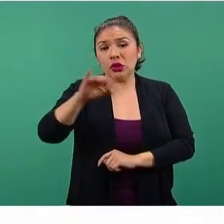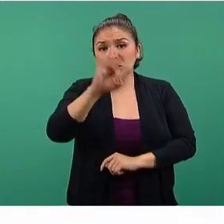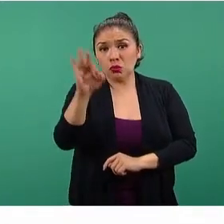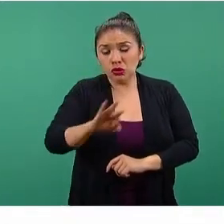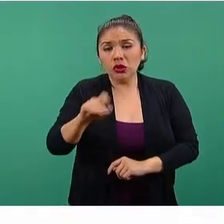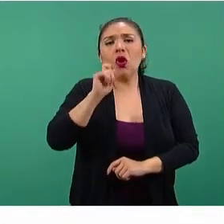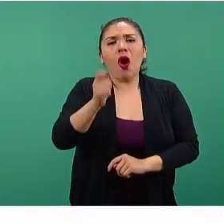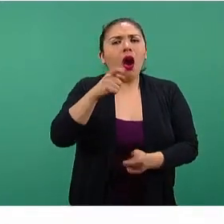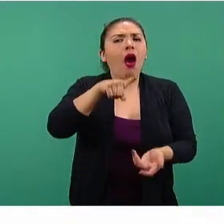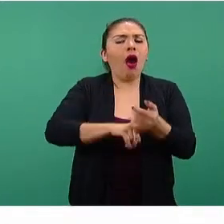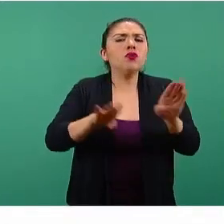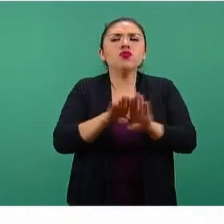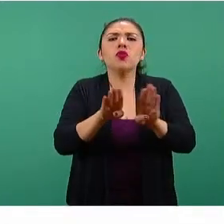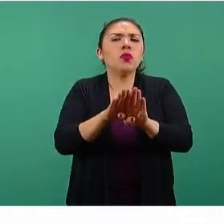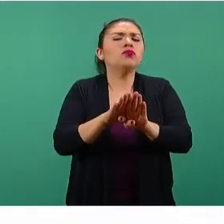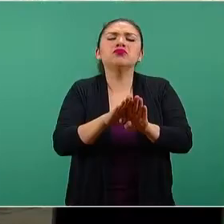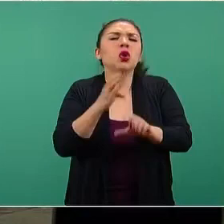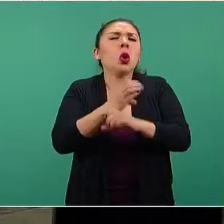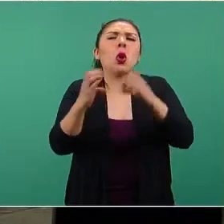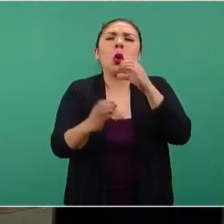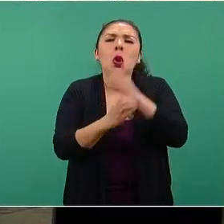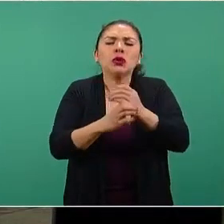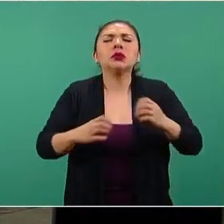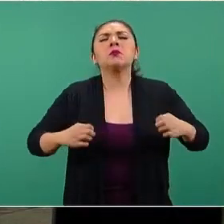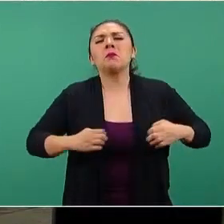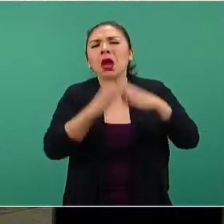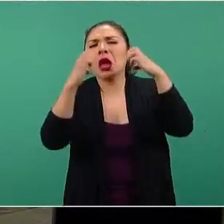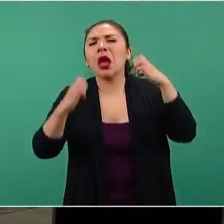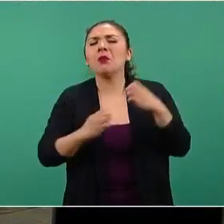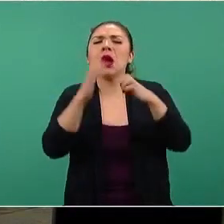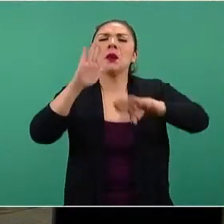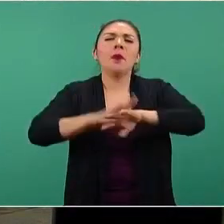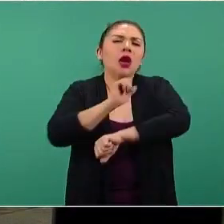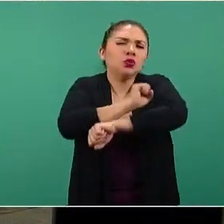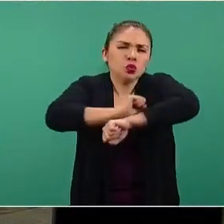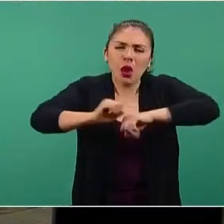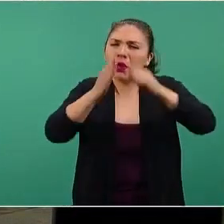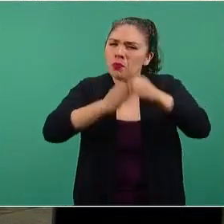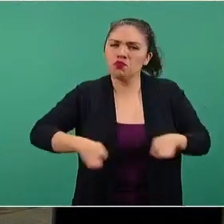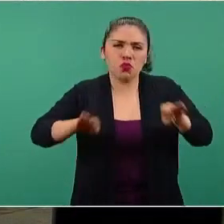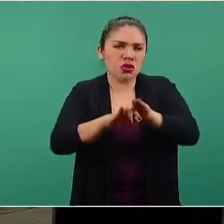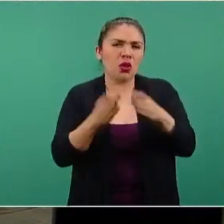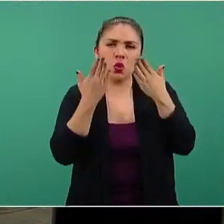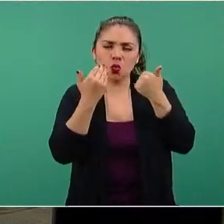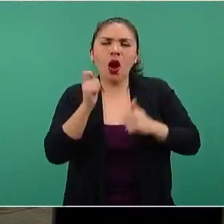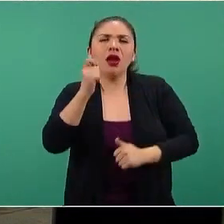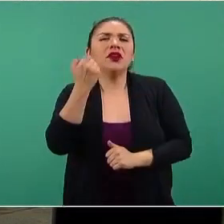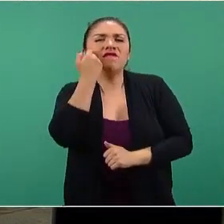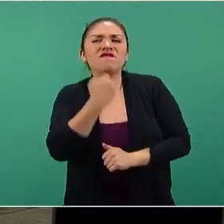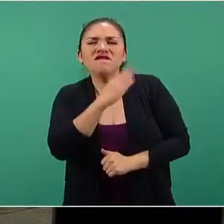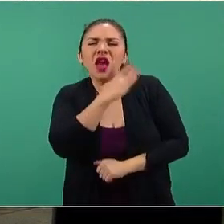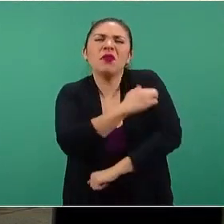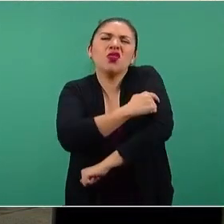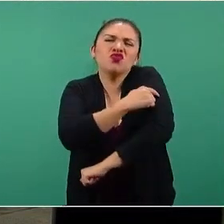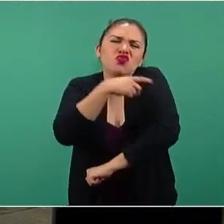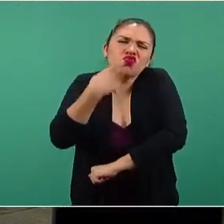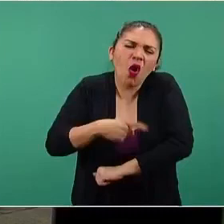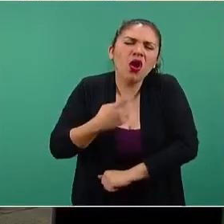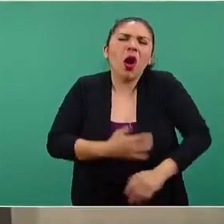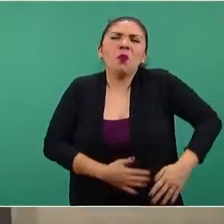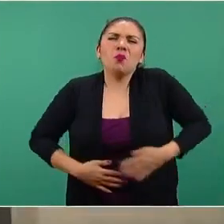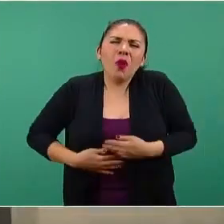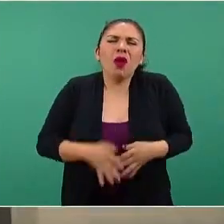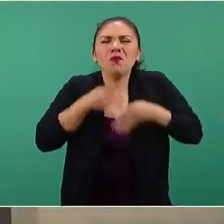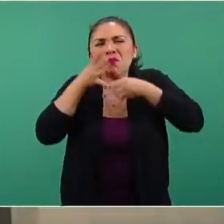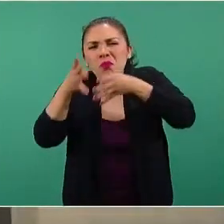99.6%, se trata de eventos de muy poca importancia. Fiebre, dolor, náusea, vómito,